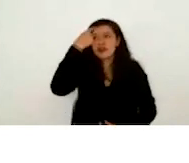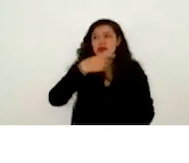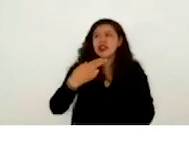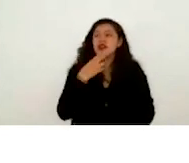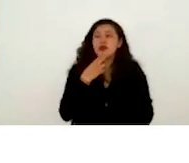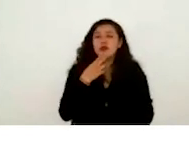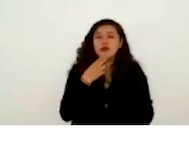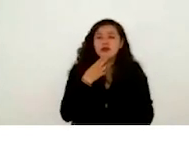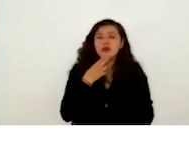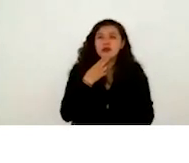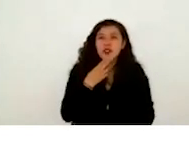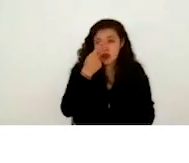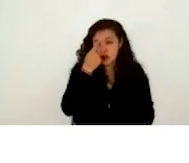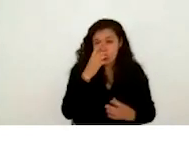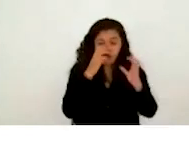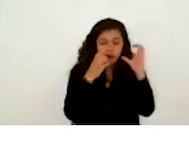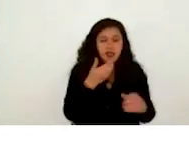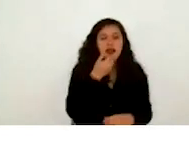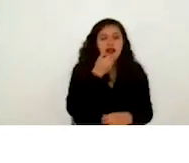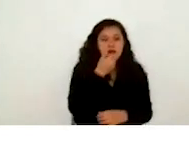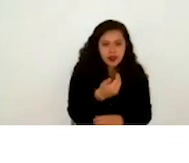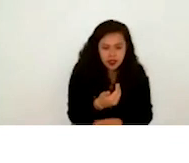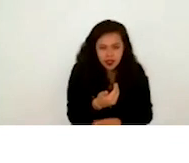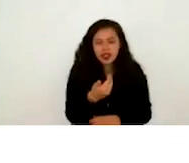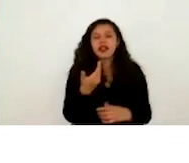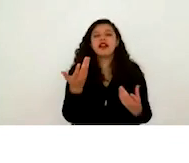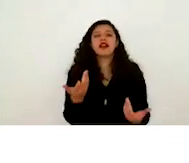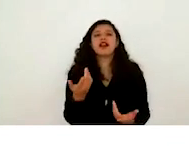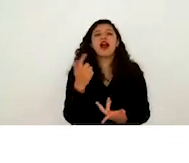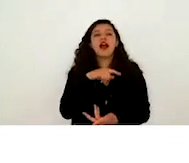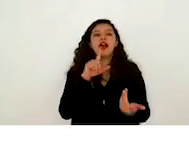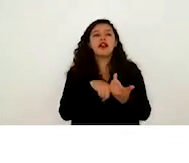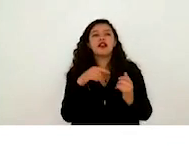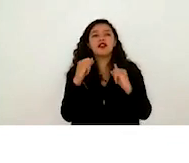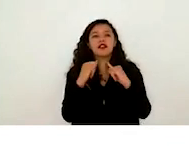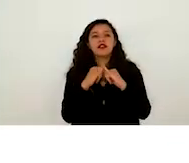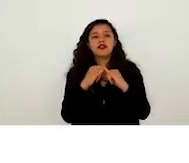eficazmente efectivamente dentro de la institución